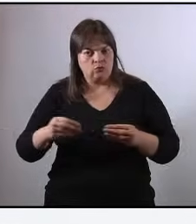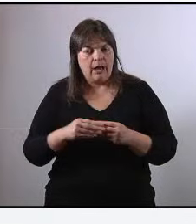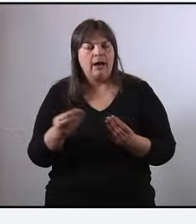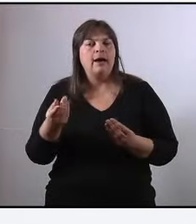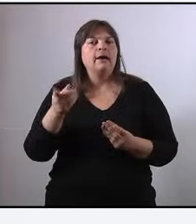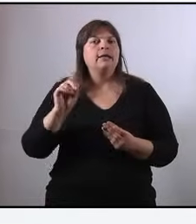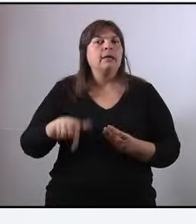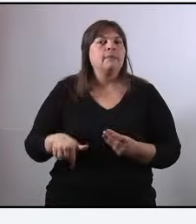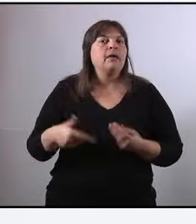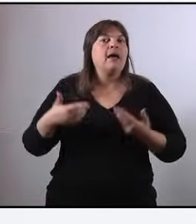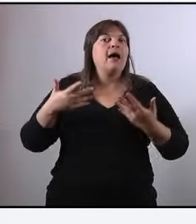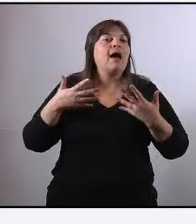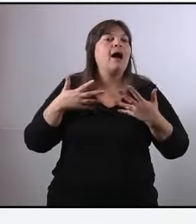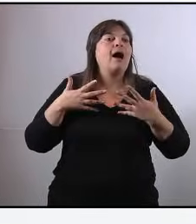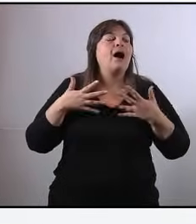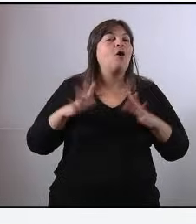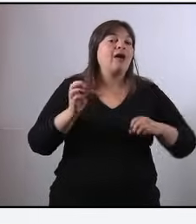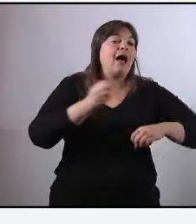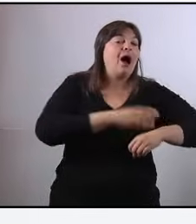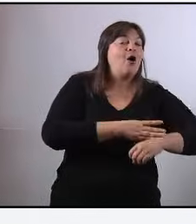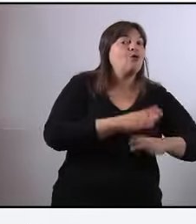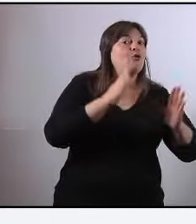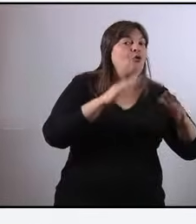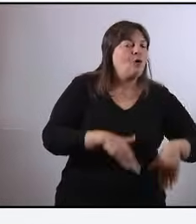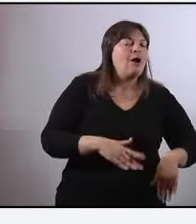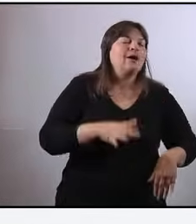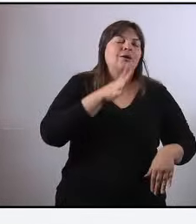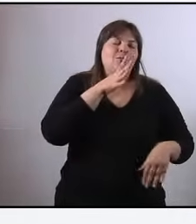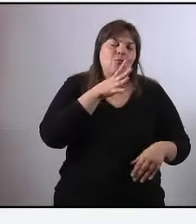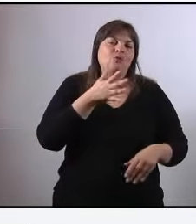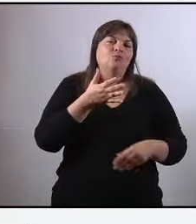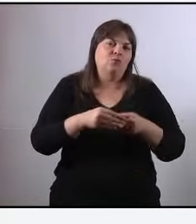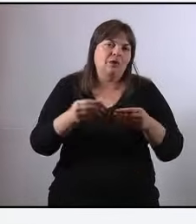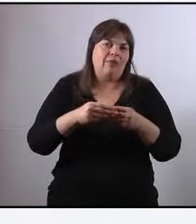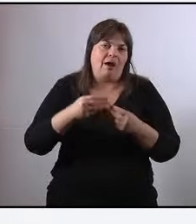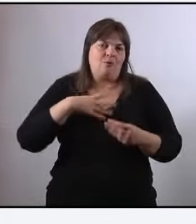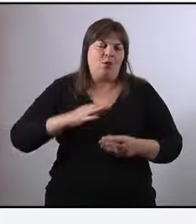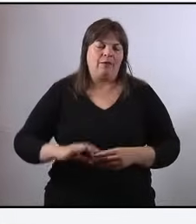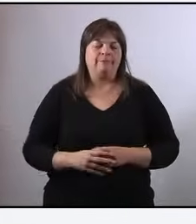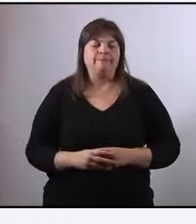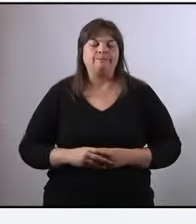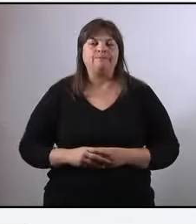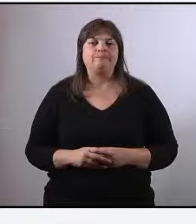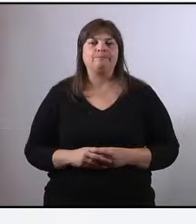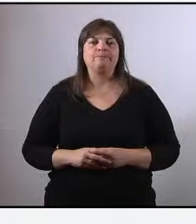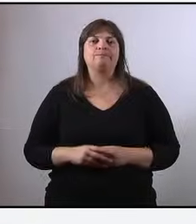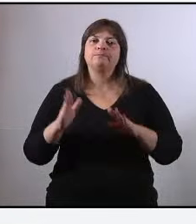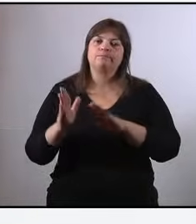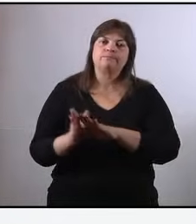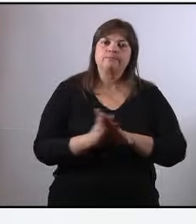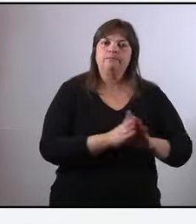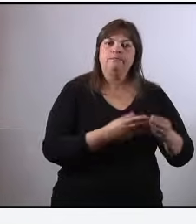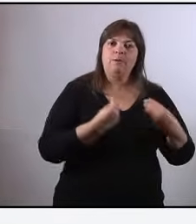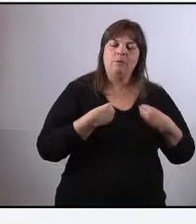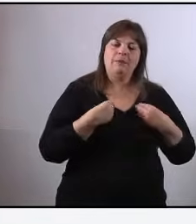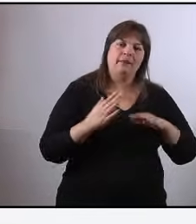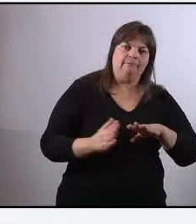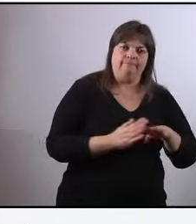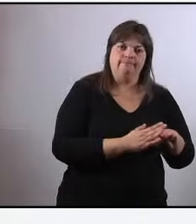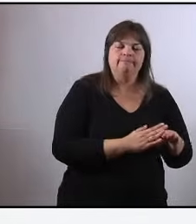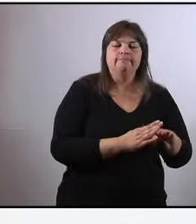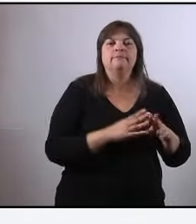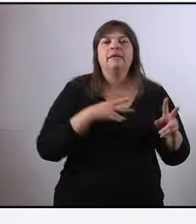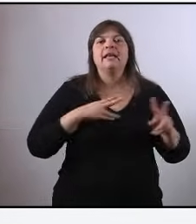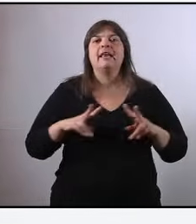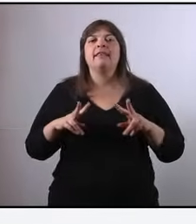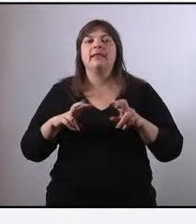aunque carezcan de los ahorros que precisan en el momento inicial. y pasamos de la vivienda a una